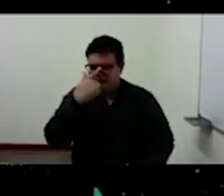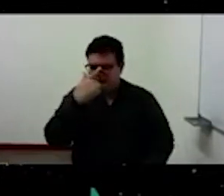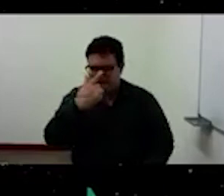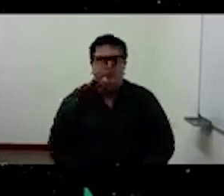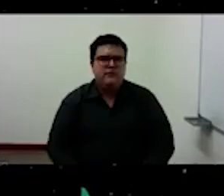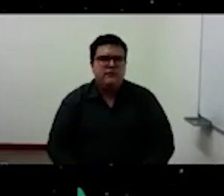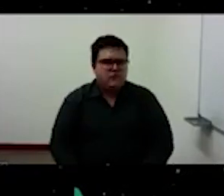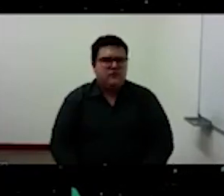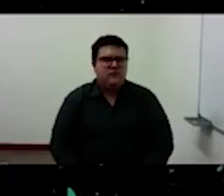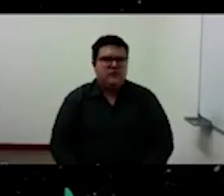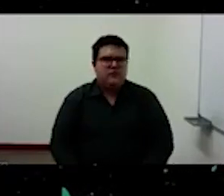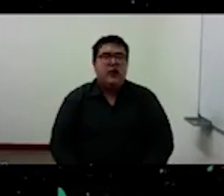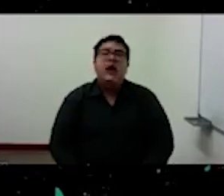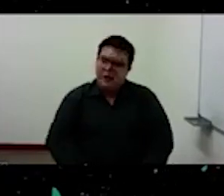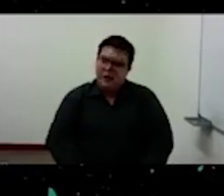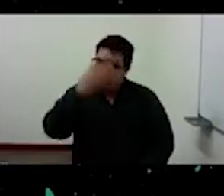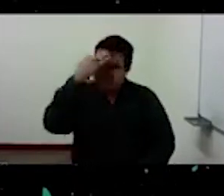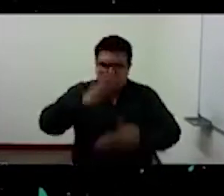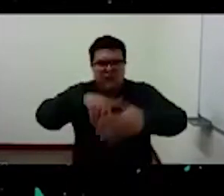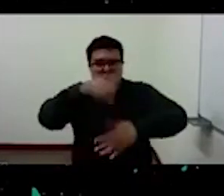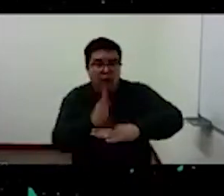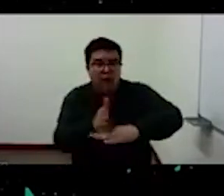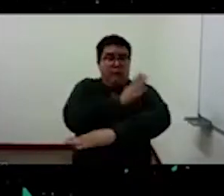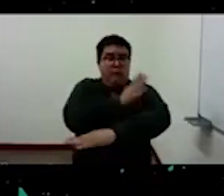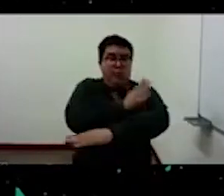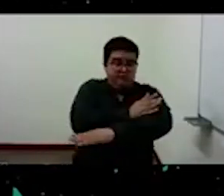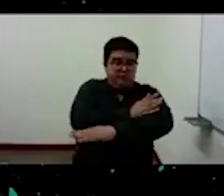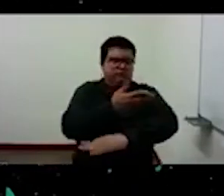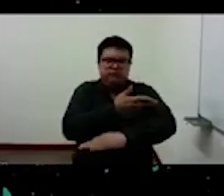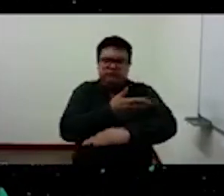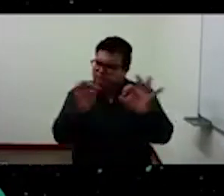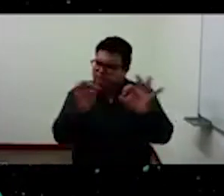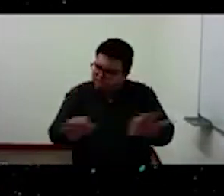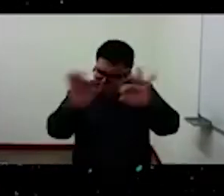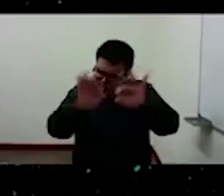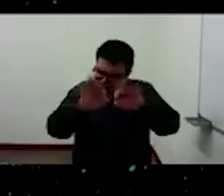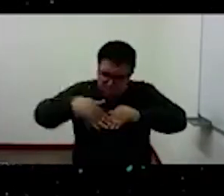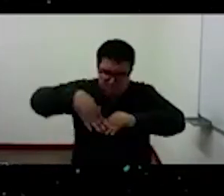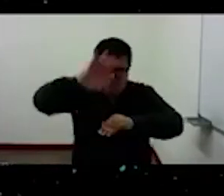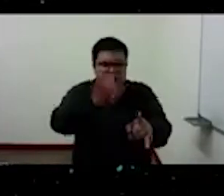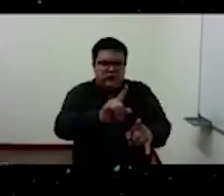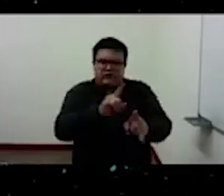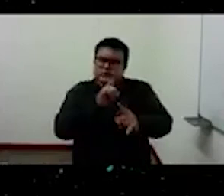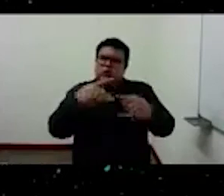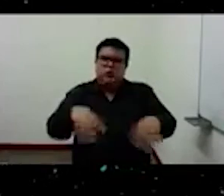Lo prepictórico es en verdad más importante de lo que se piensa,